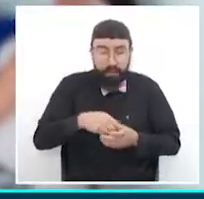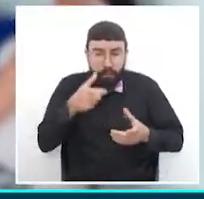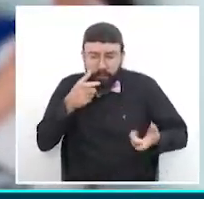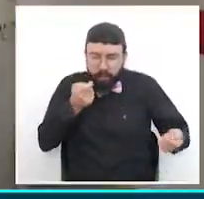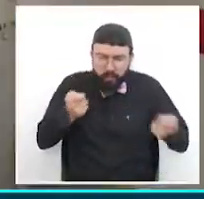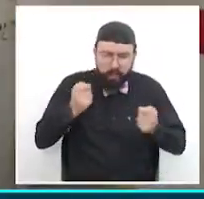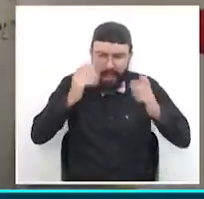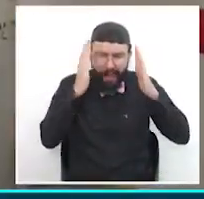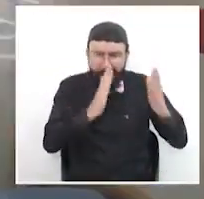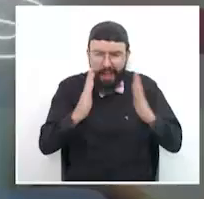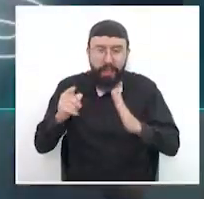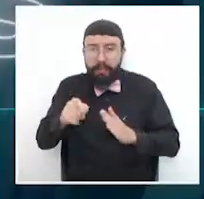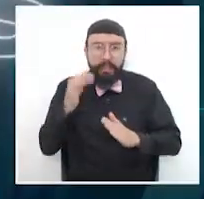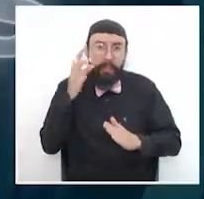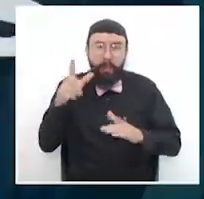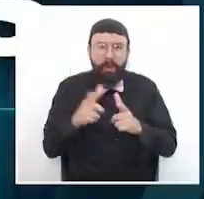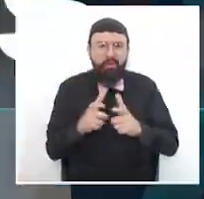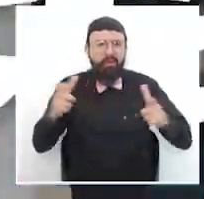de COVID-19.